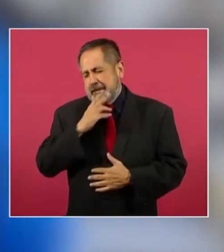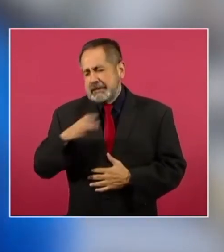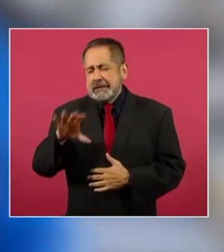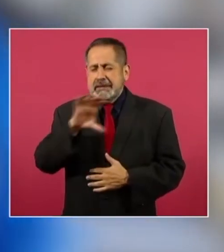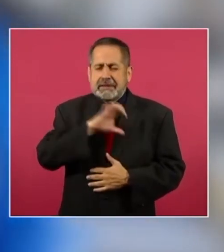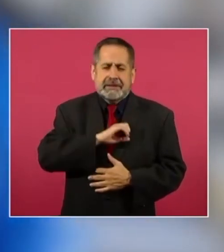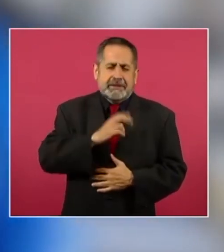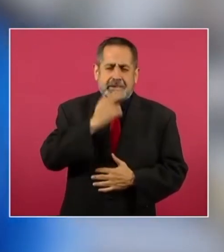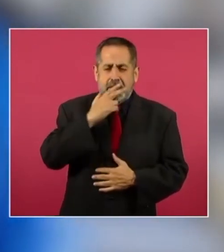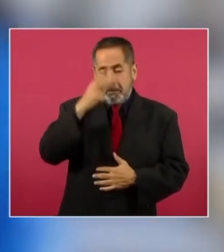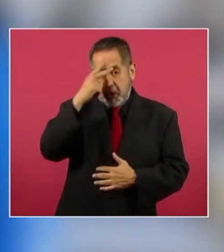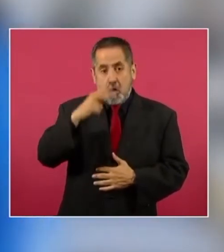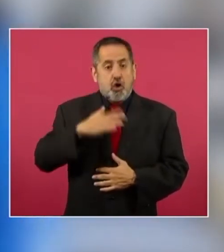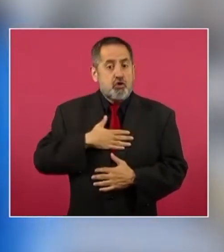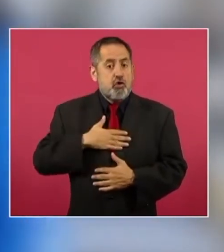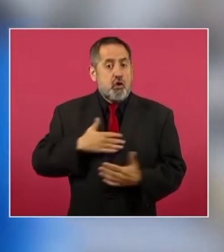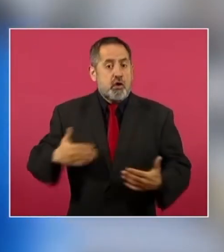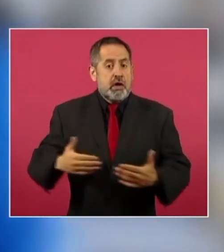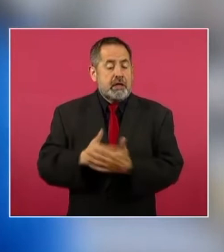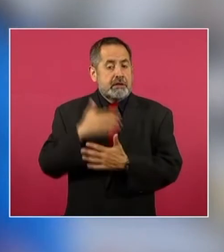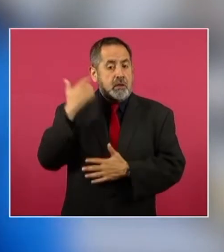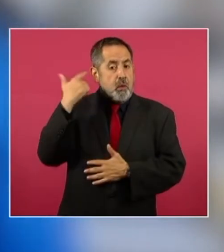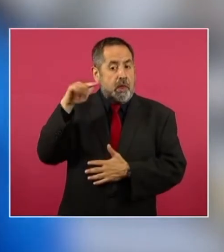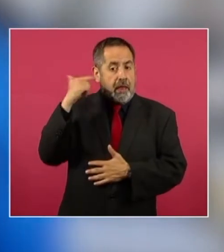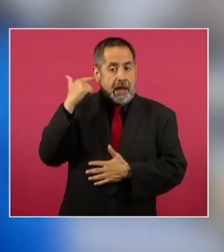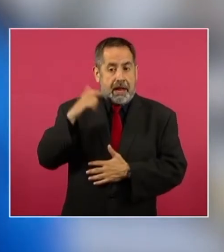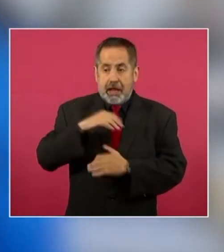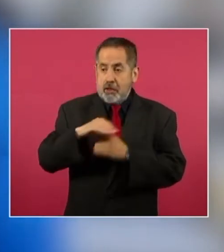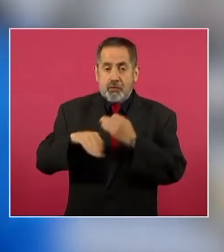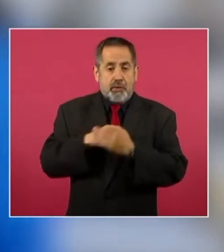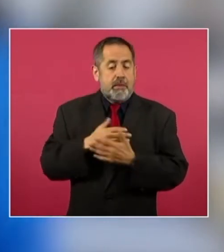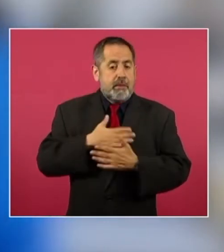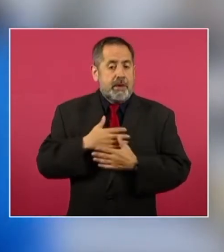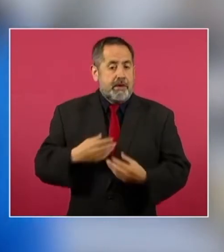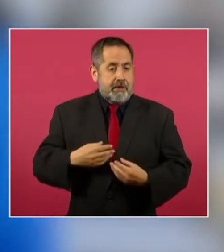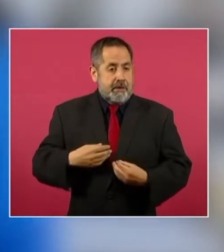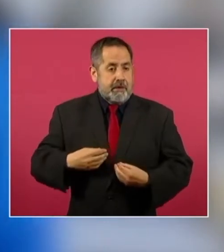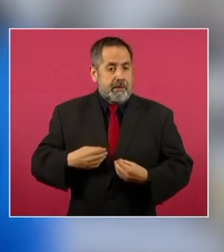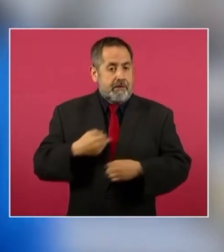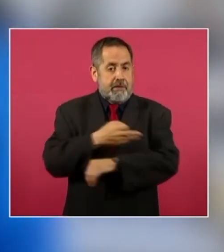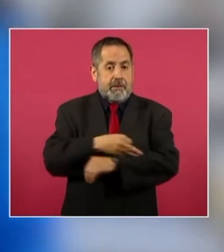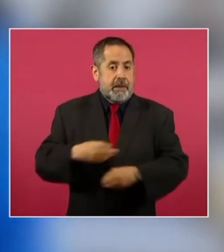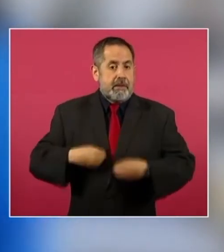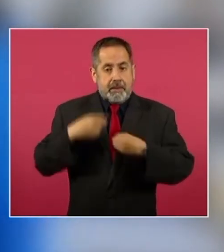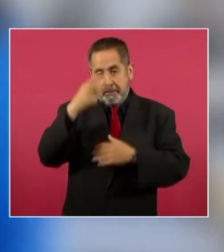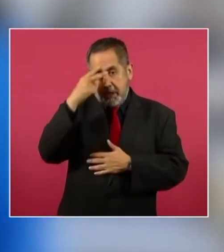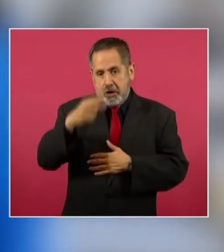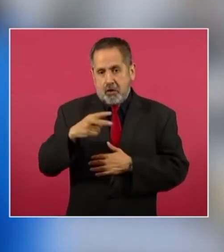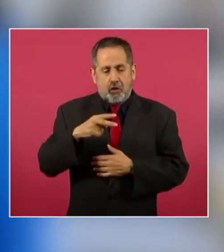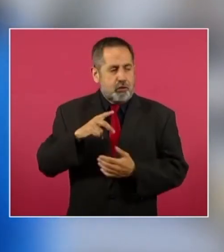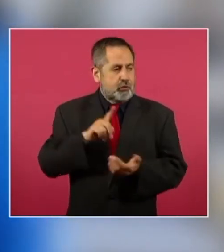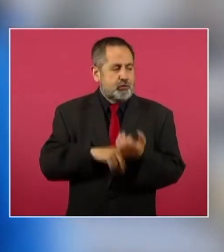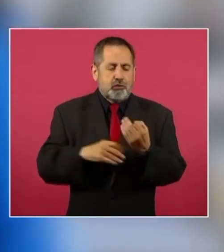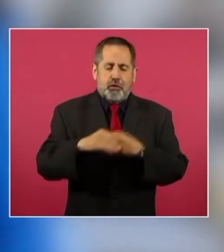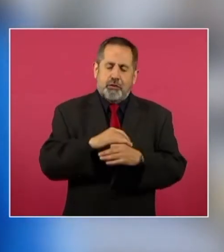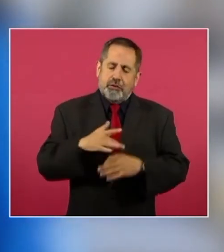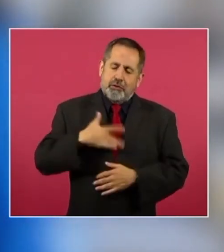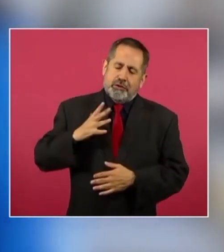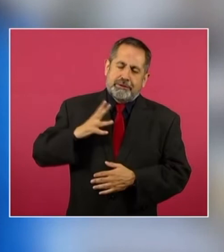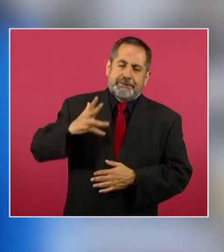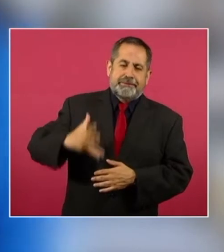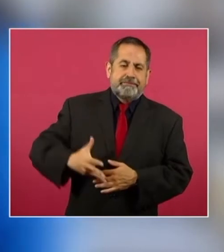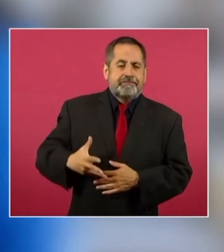México. Yo nací en Guadalajara, Jalisco. Toda mi familia está en México, así que están muy orgullosos